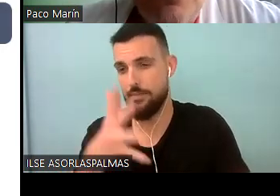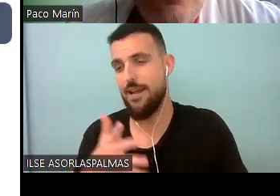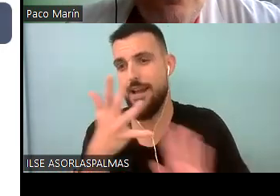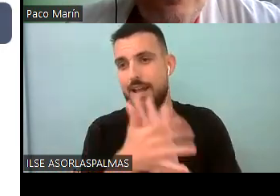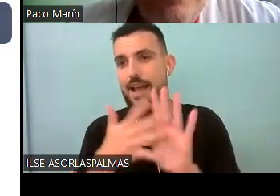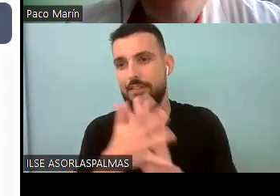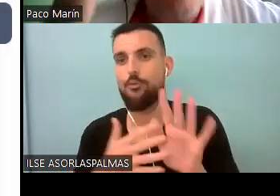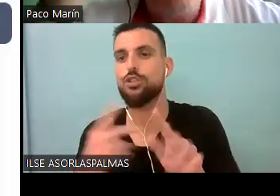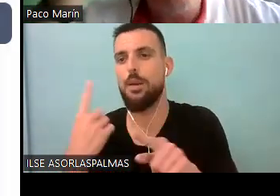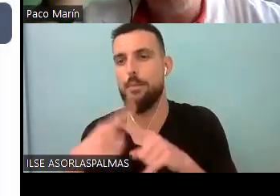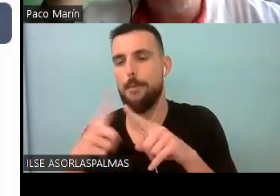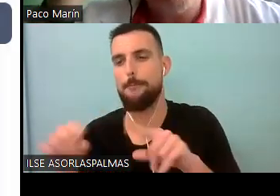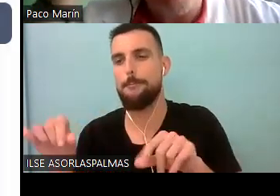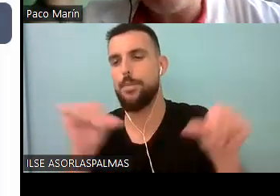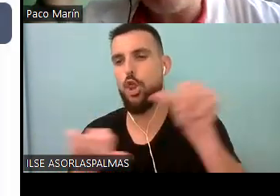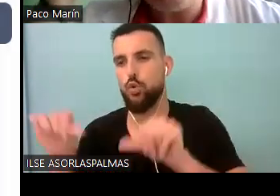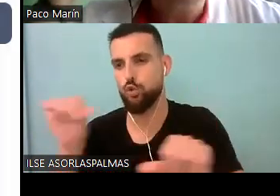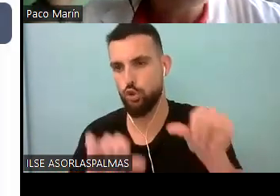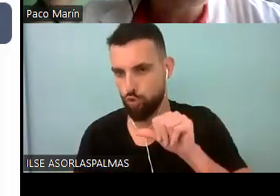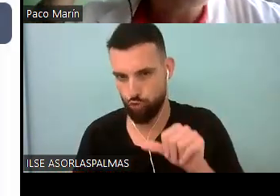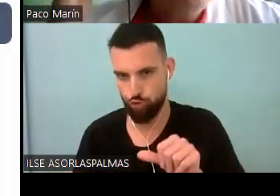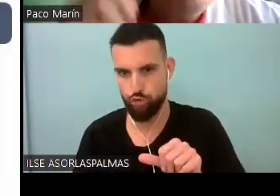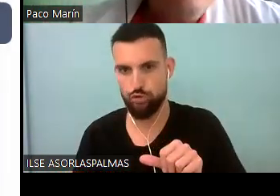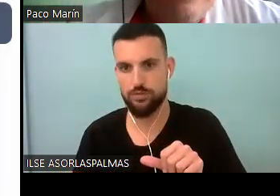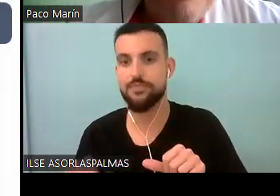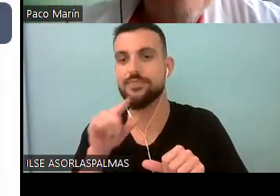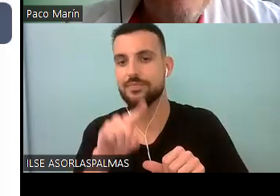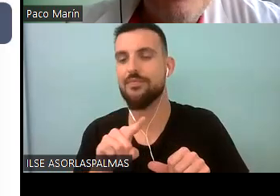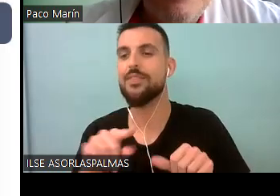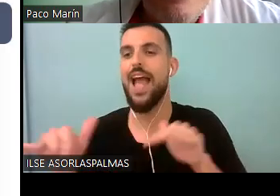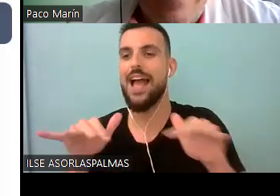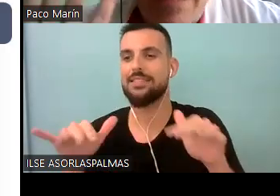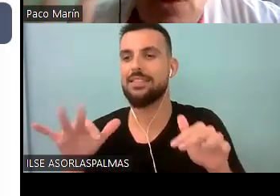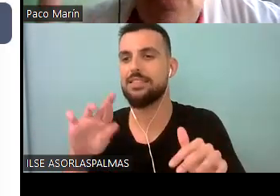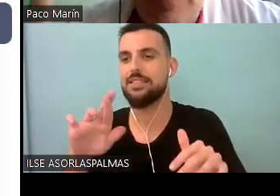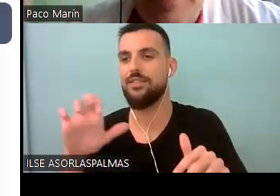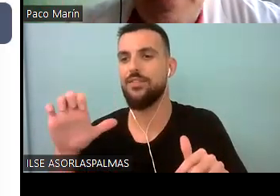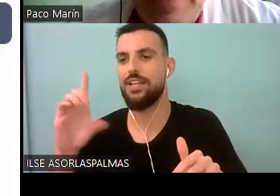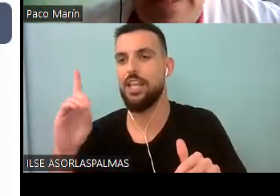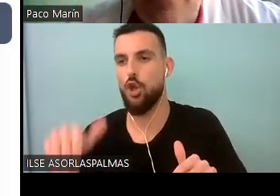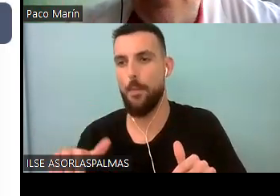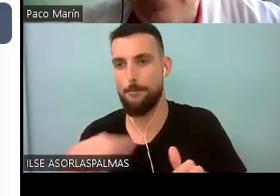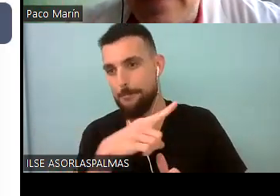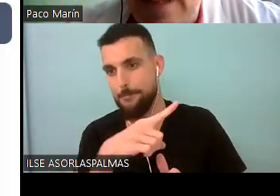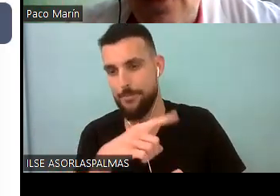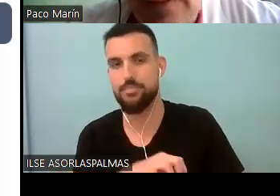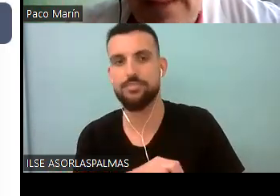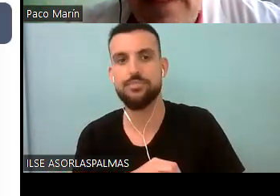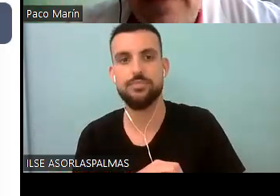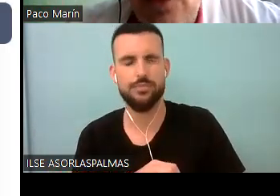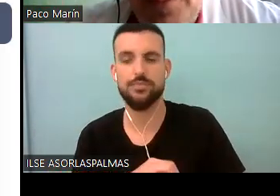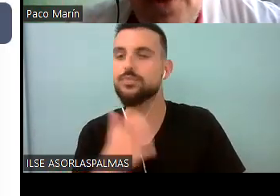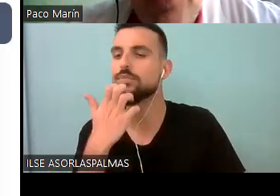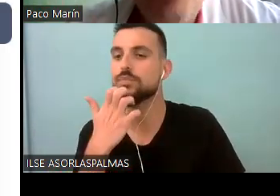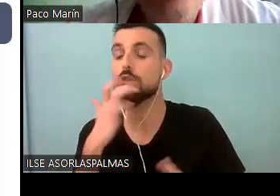de productos, vamos a hablar del Active Freedom, que no estaría indicado en caso